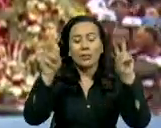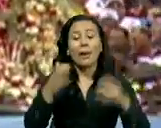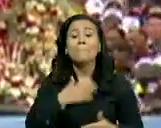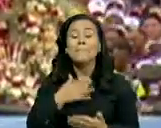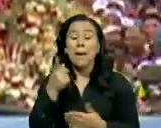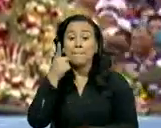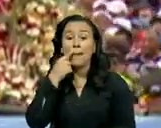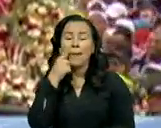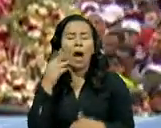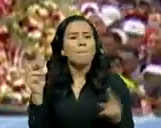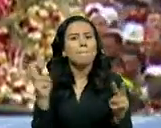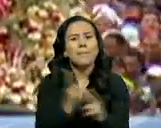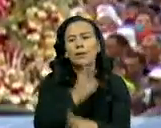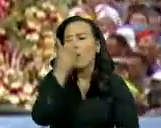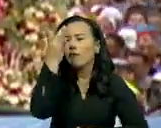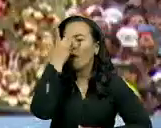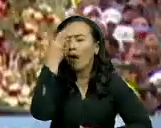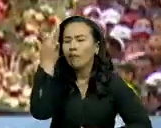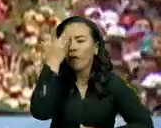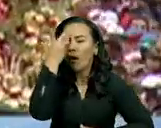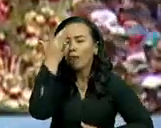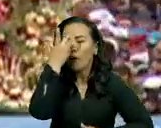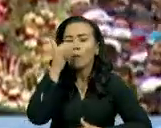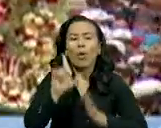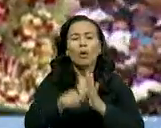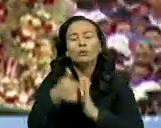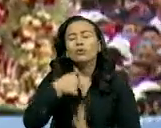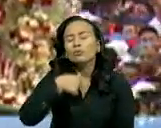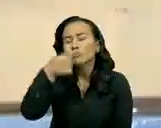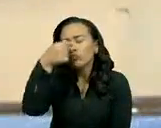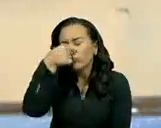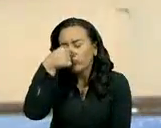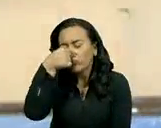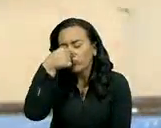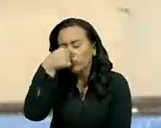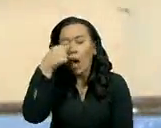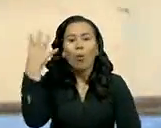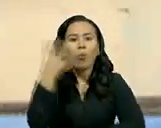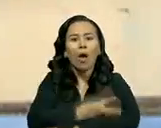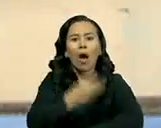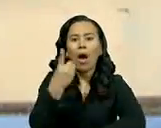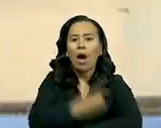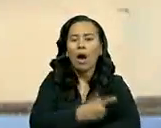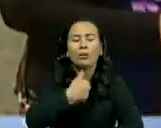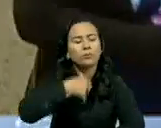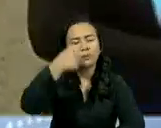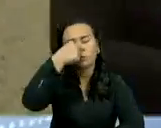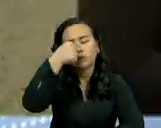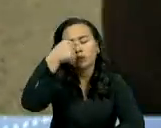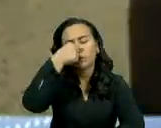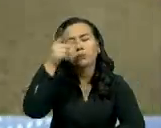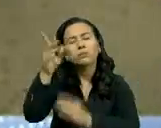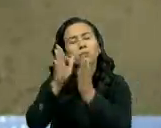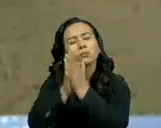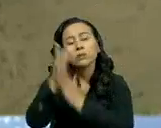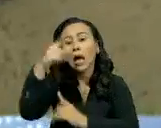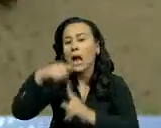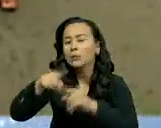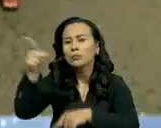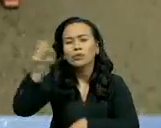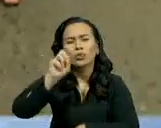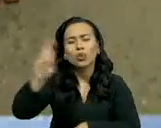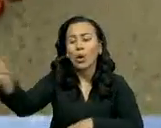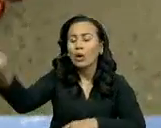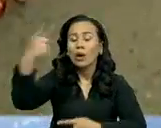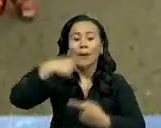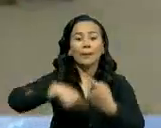papá en verdad fue algo milagroso, porque prácticamente entró muerto y en 4 días salió de terapia intensiva. ¿Sufría? Entró con un